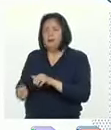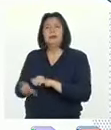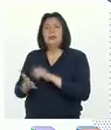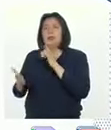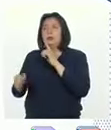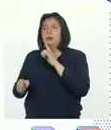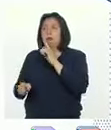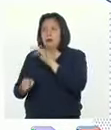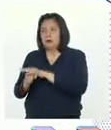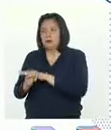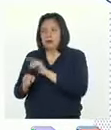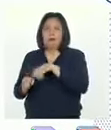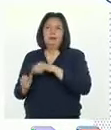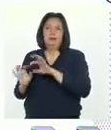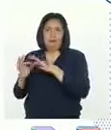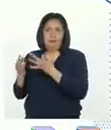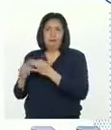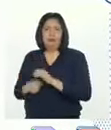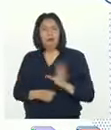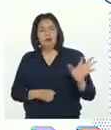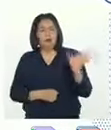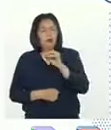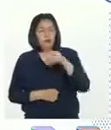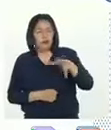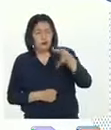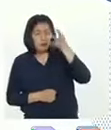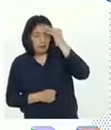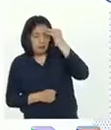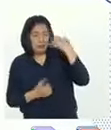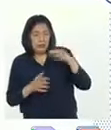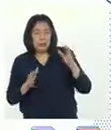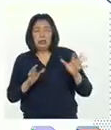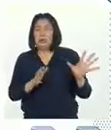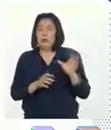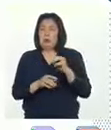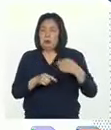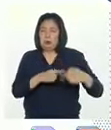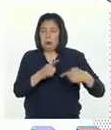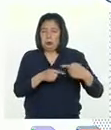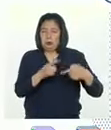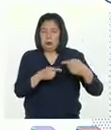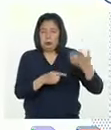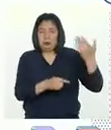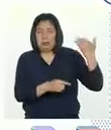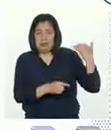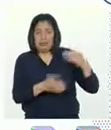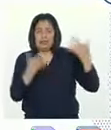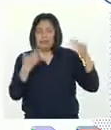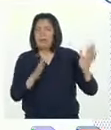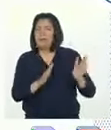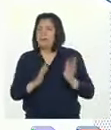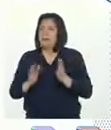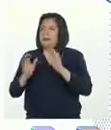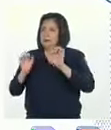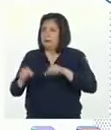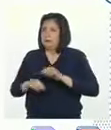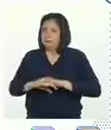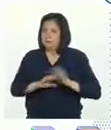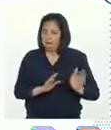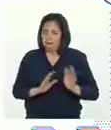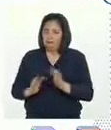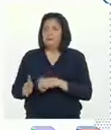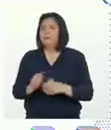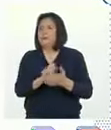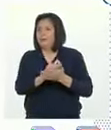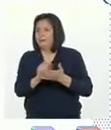nuestras familias. Con todo este conocimiento acumulado a lo largo de los días anteriores, estamos preparadas y preparados para planificar